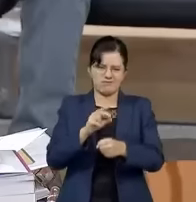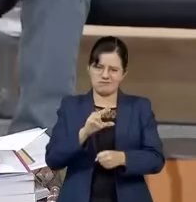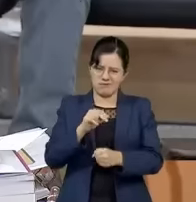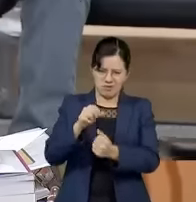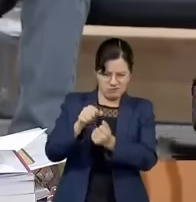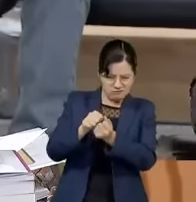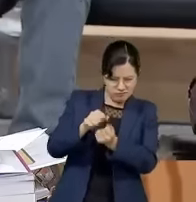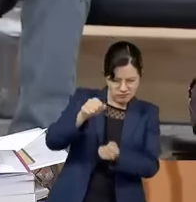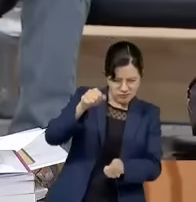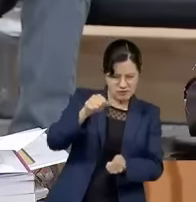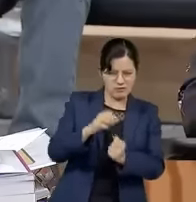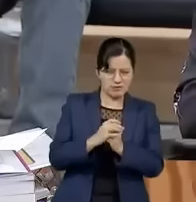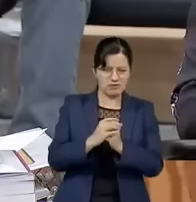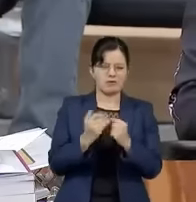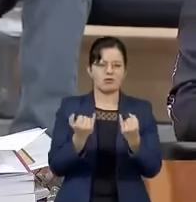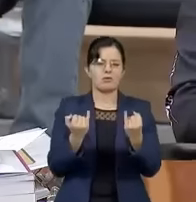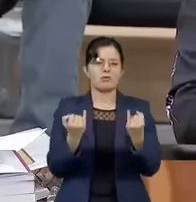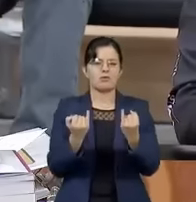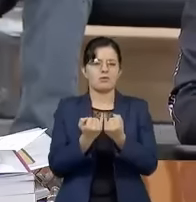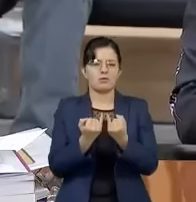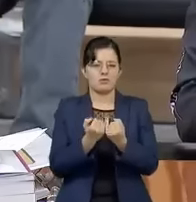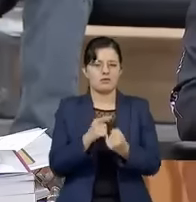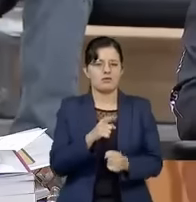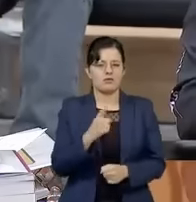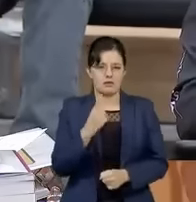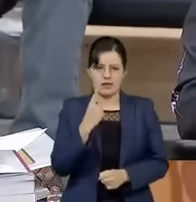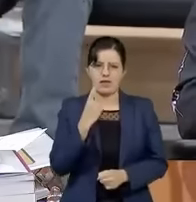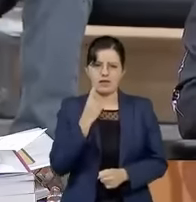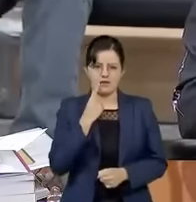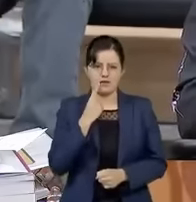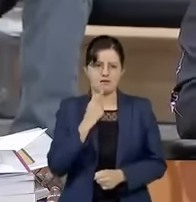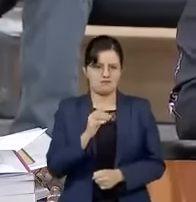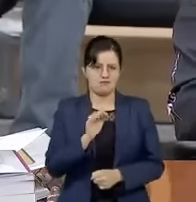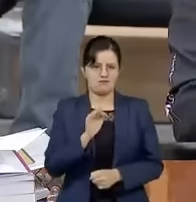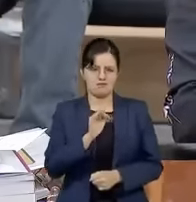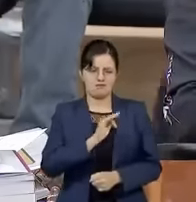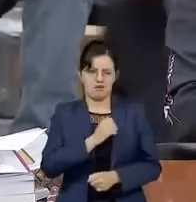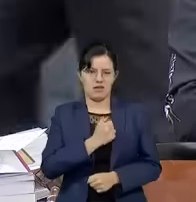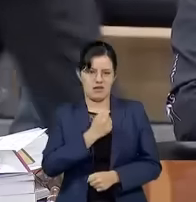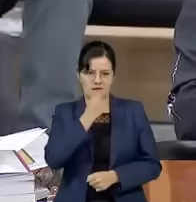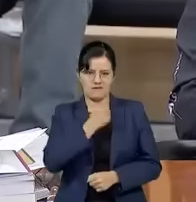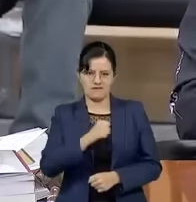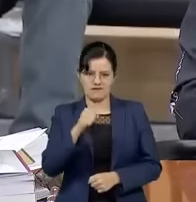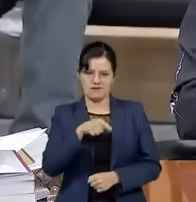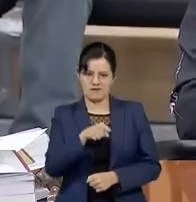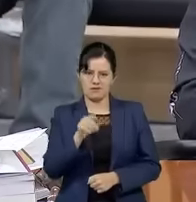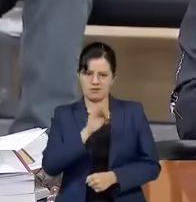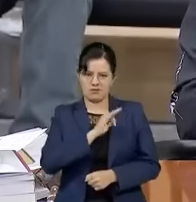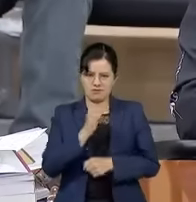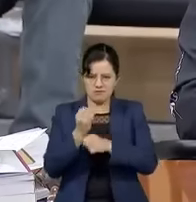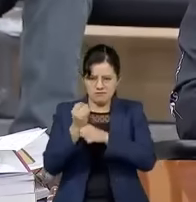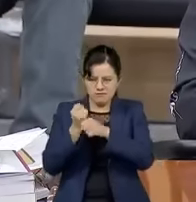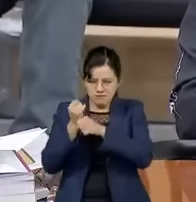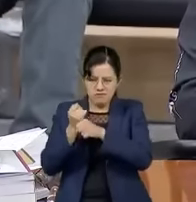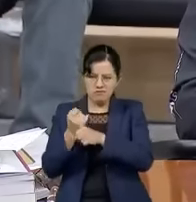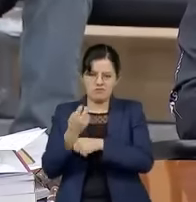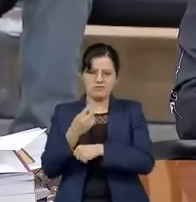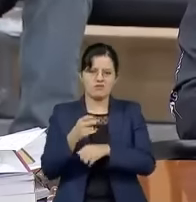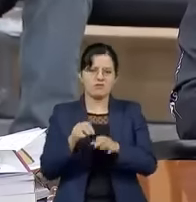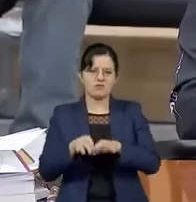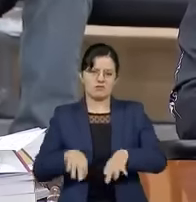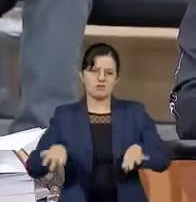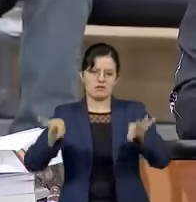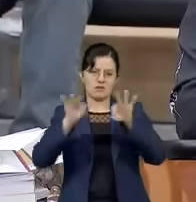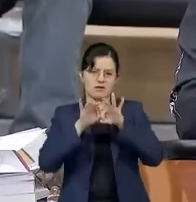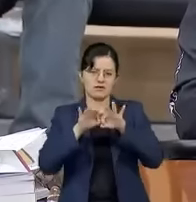existían la capacidad y los dientes que se le han dado al área de fiscalización han sido muy importantes pero